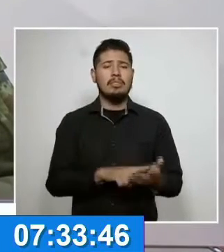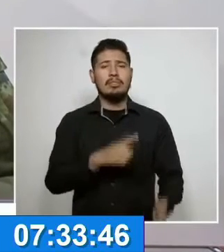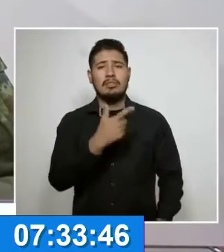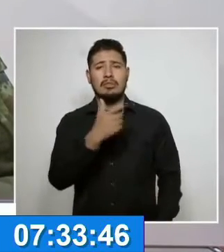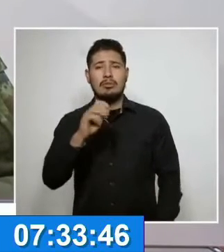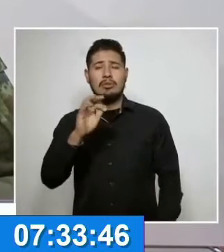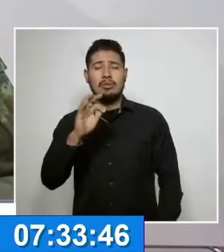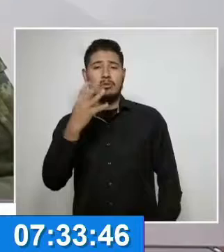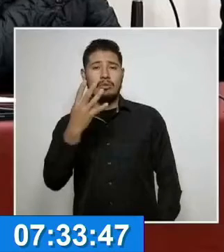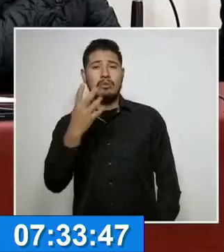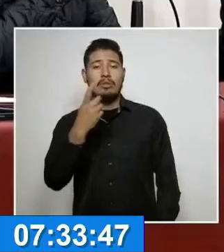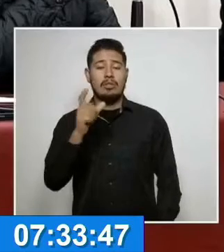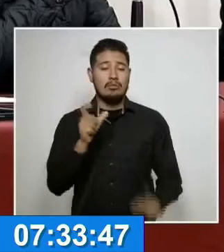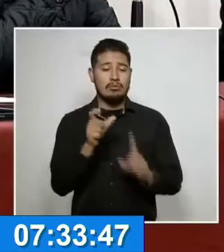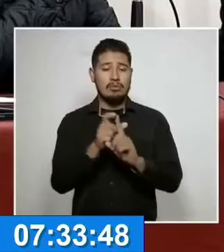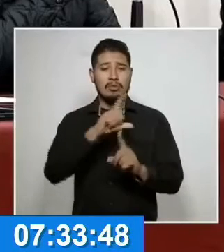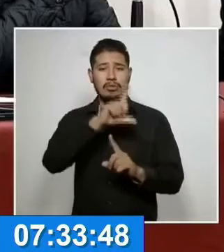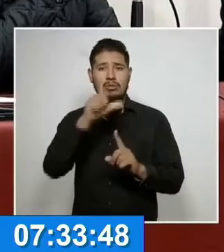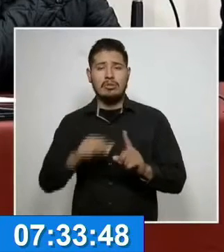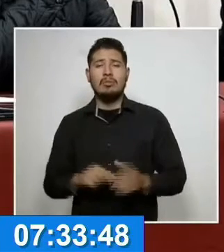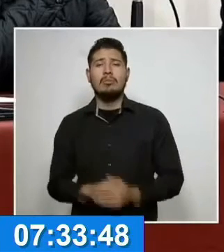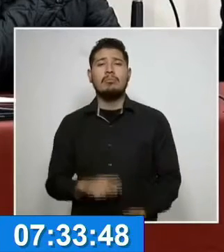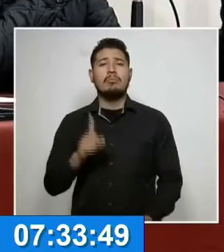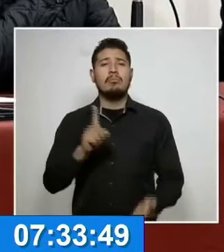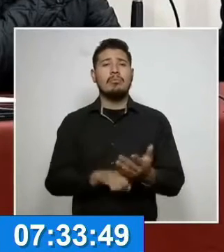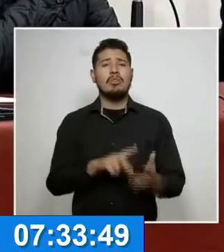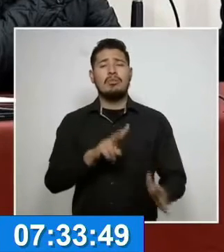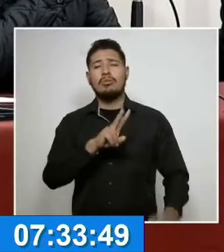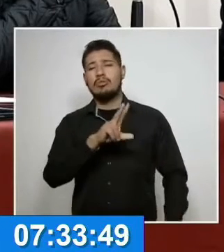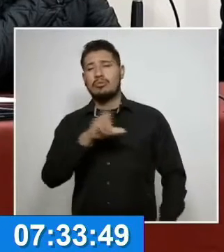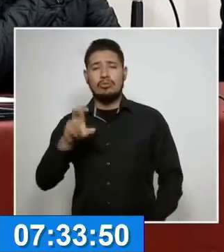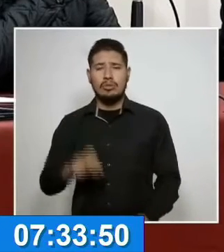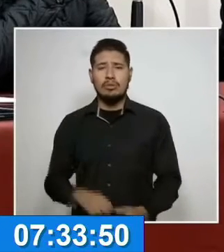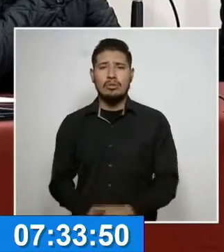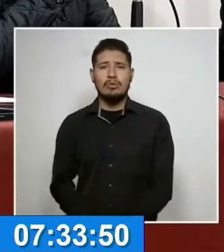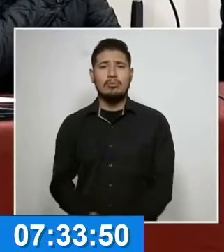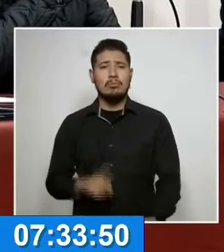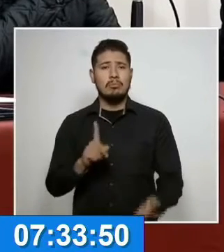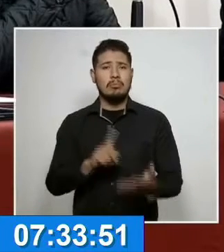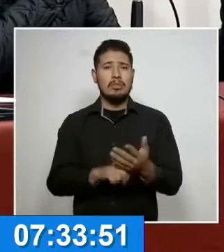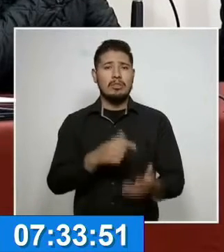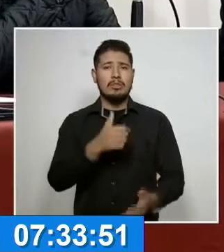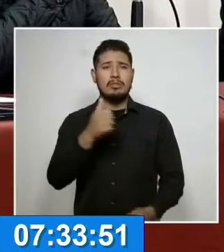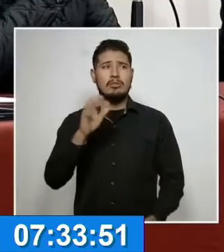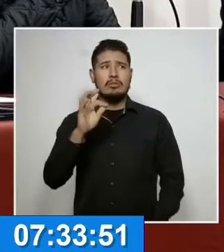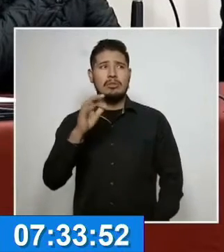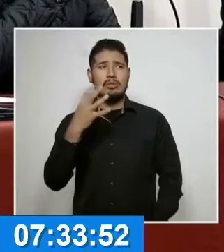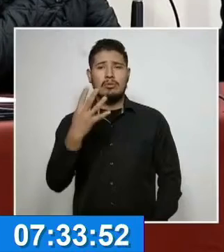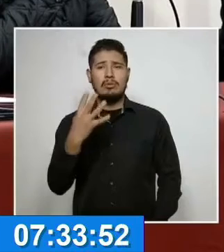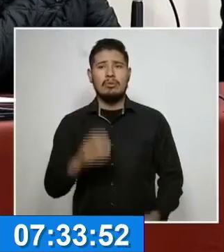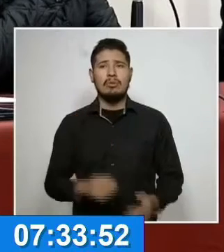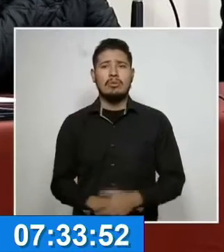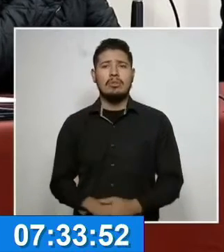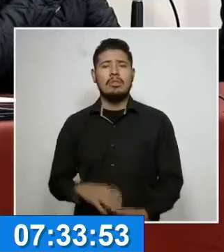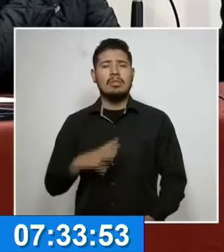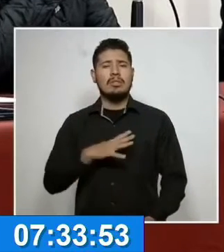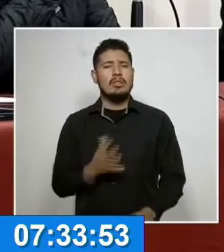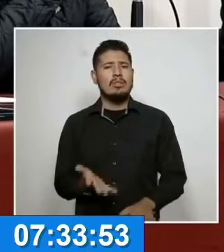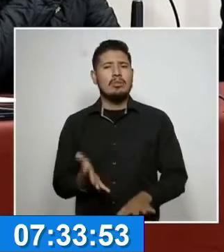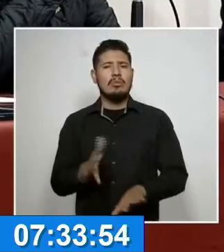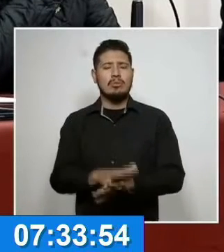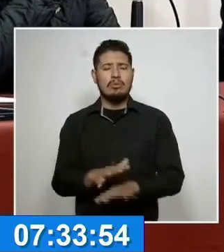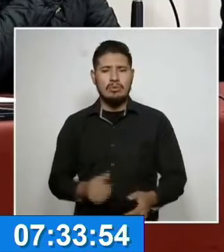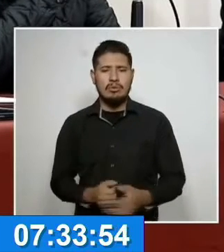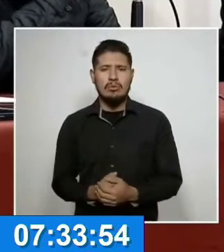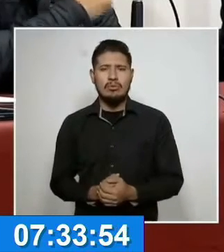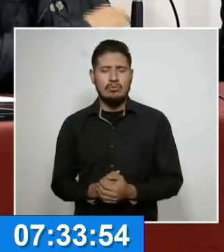1,744. De la Guardia Nacional, 1,800 y de estos 1,644. Aquí están incluidos el